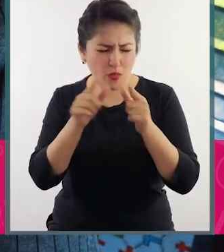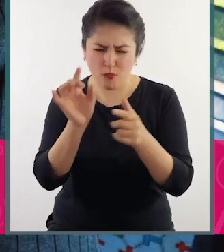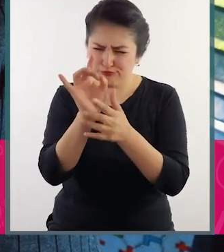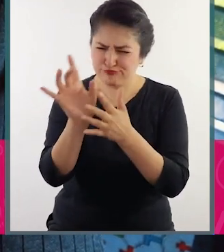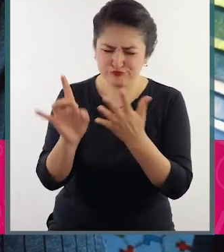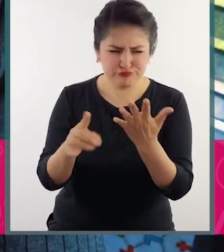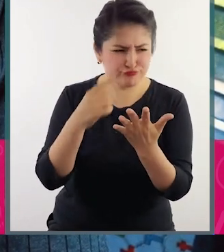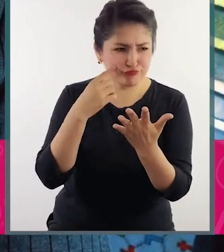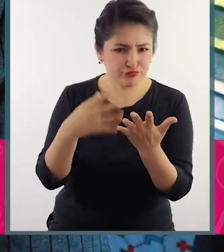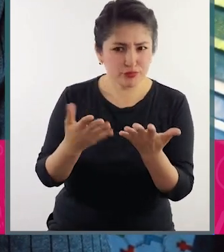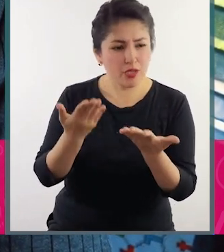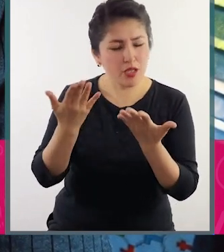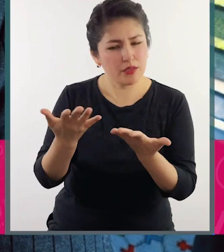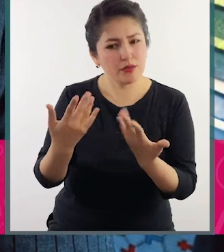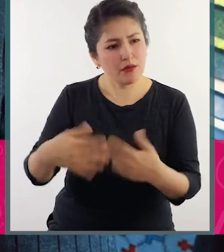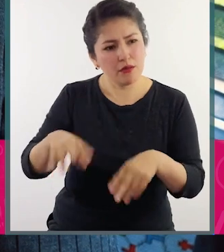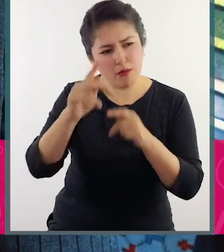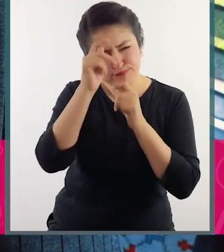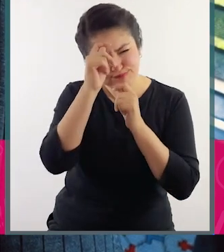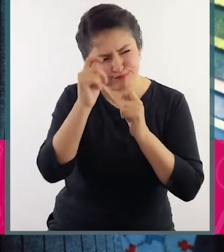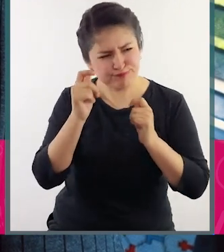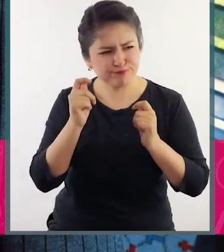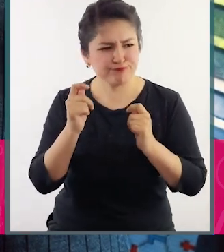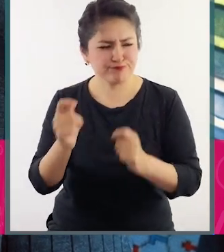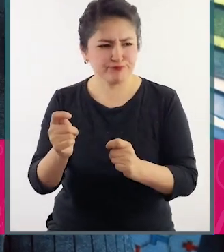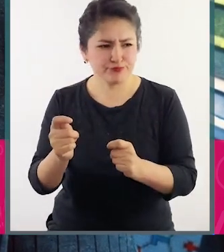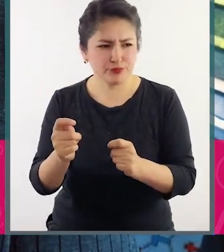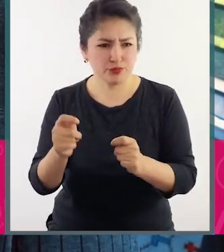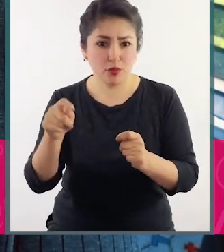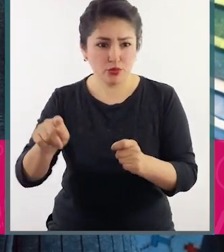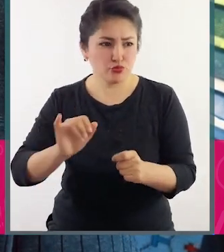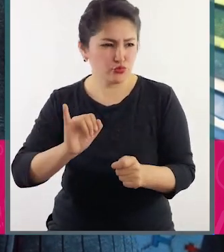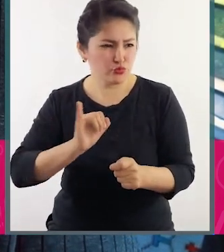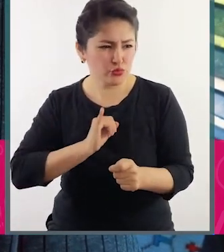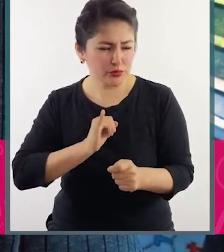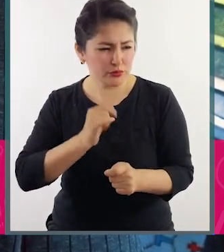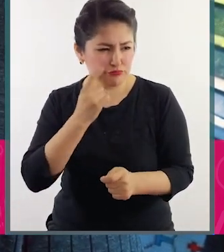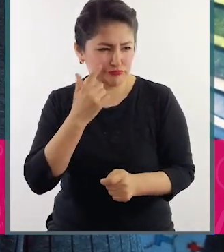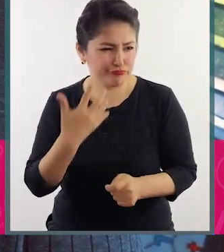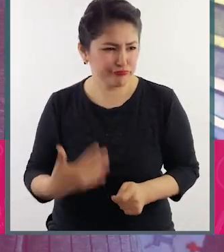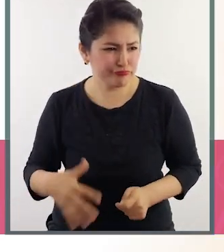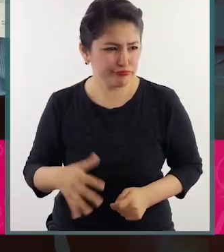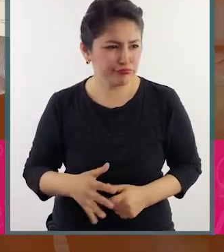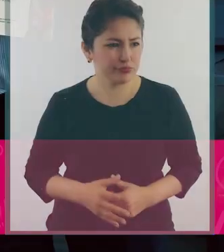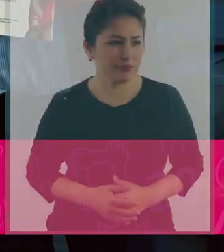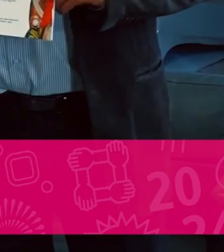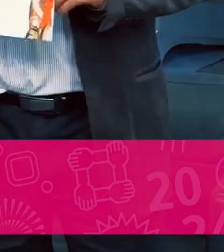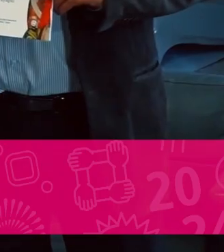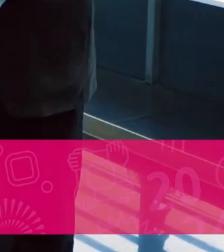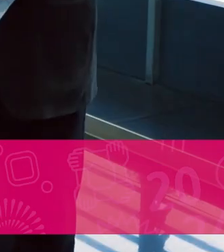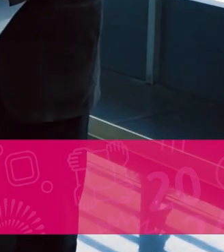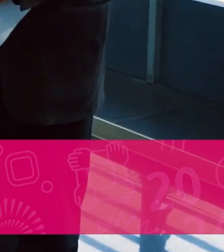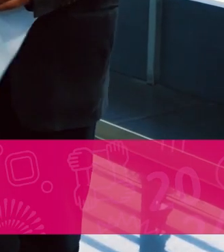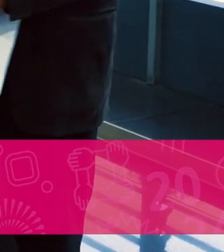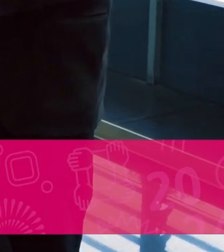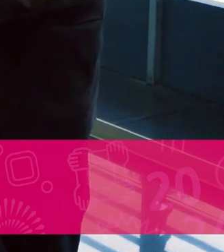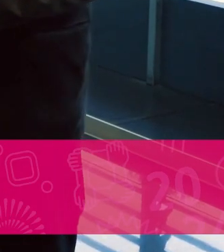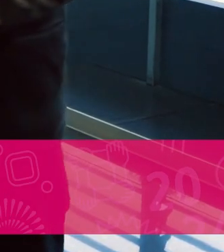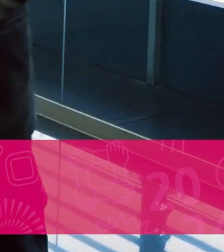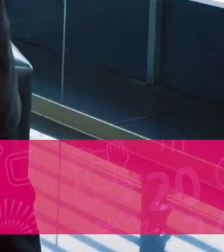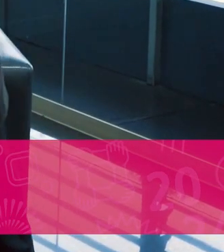distintas lenguas, y es una forma de valorar esa identidad que tiene nuestro país, ¿no?